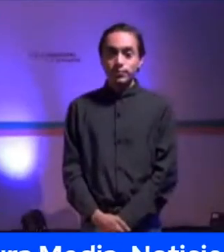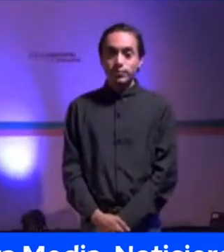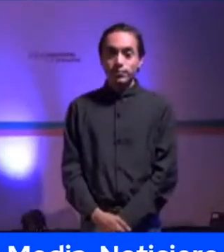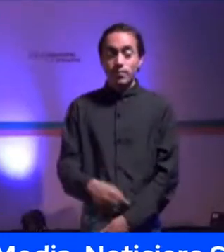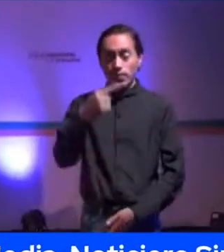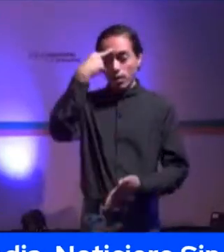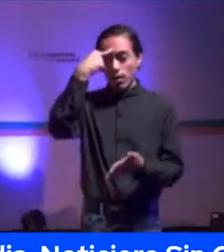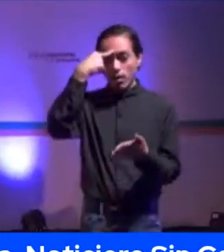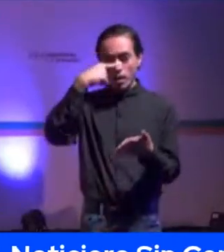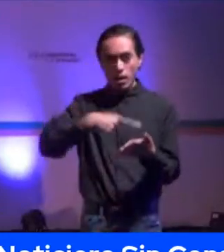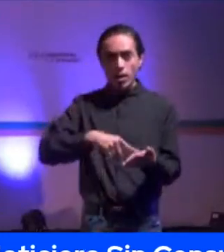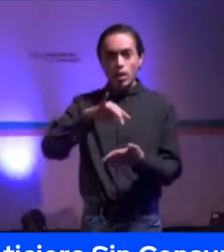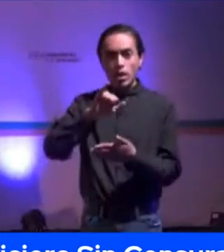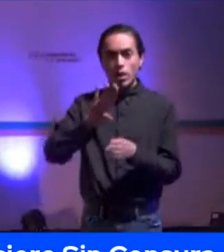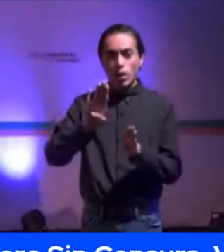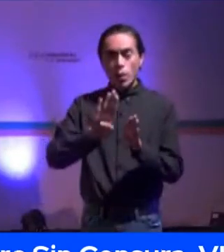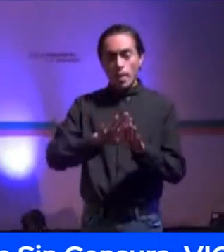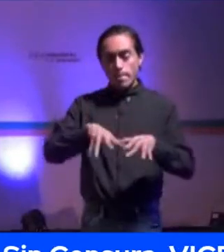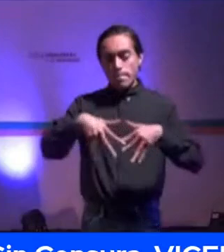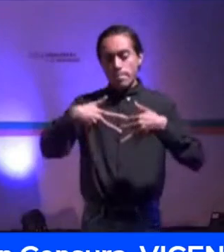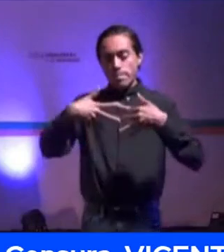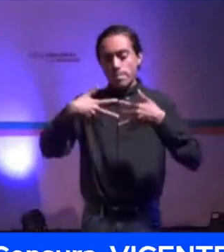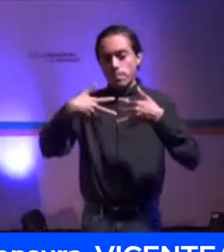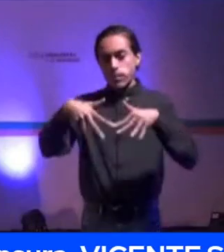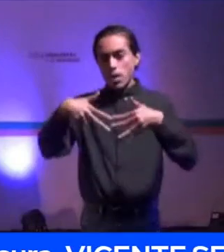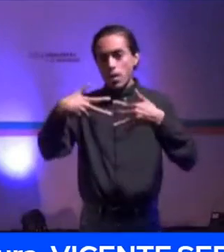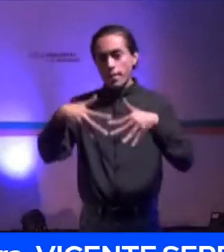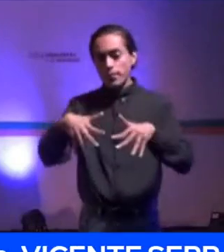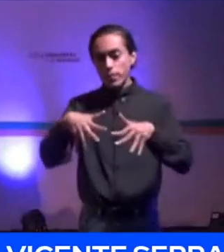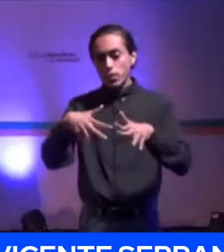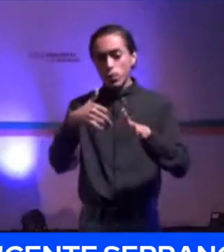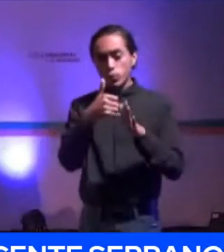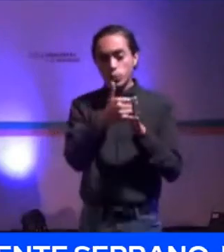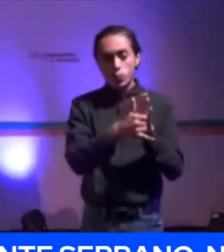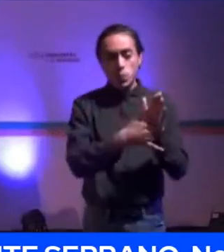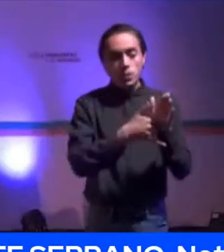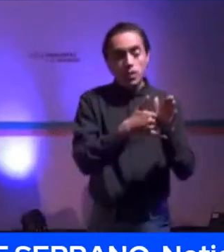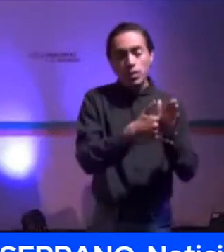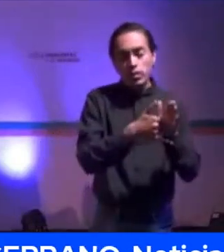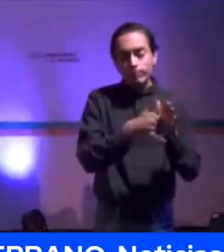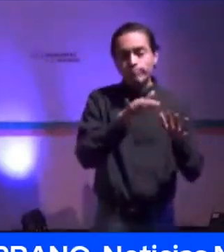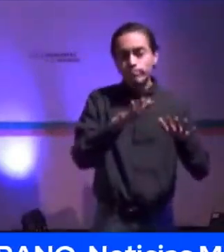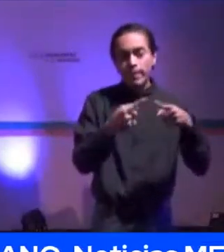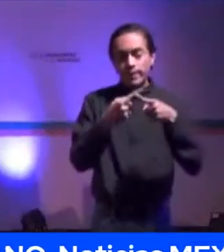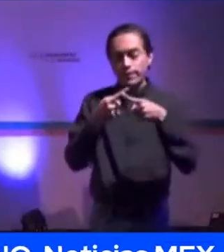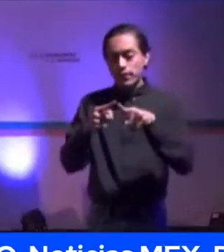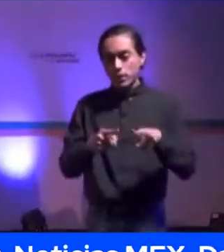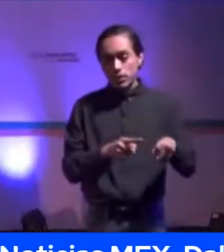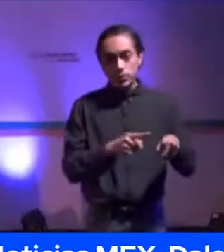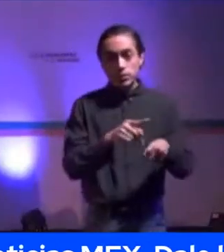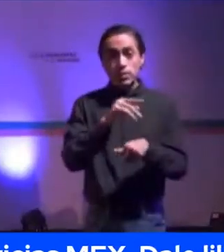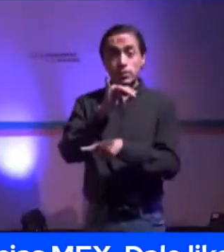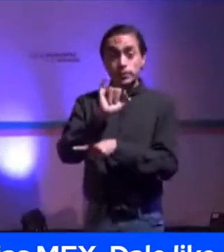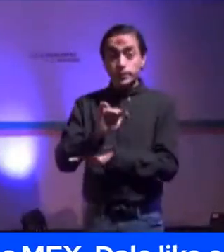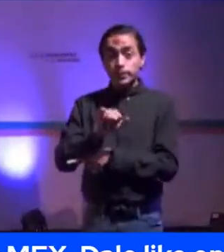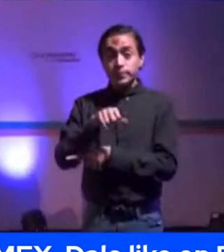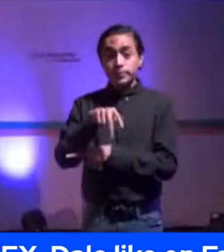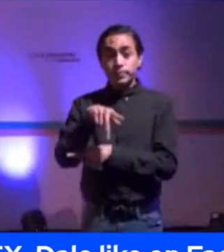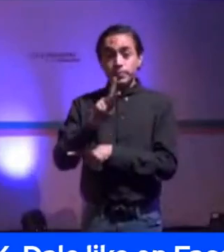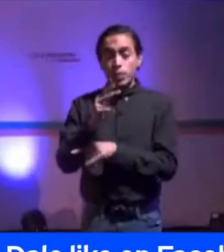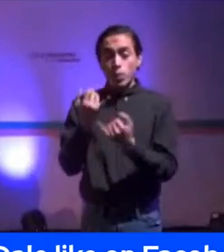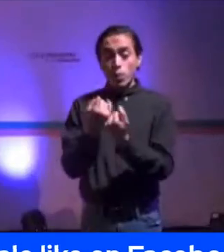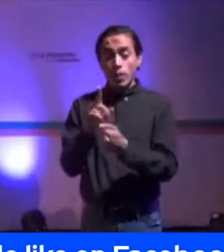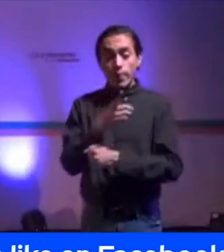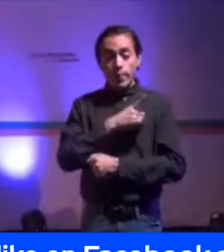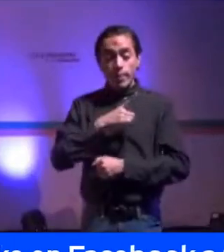creo que este movimiento youtubero, por más diferencias que podamos tener, también tiene que